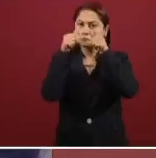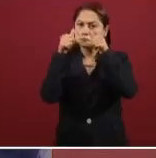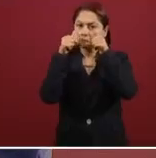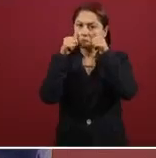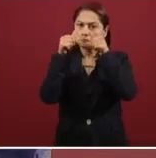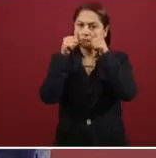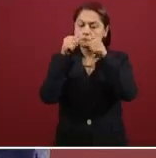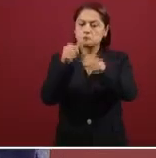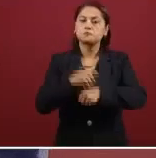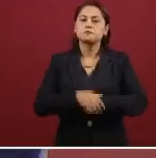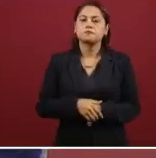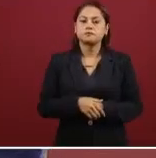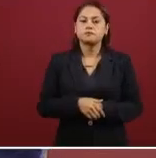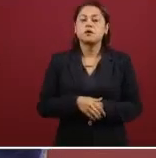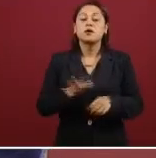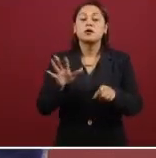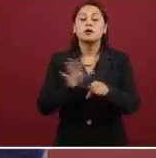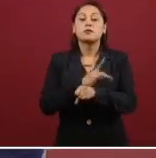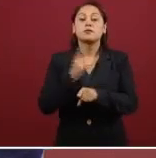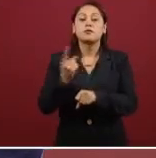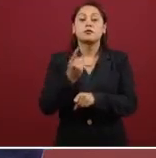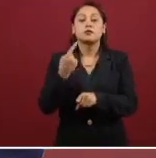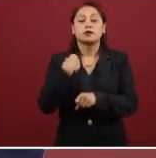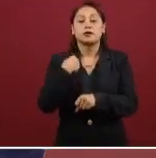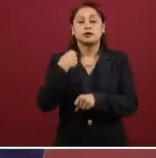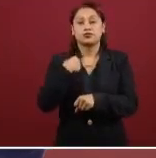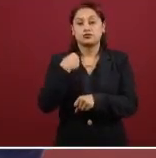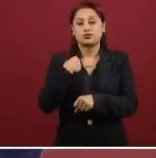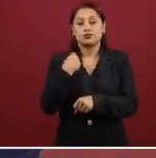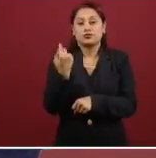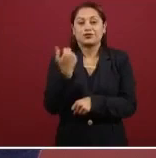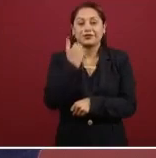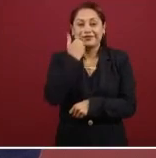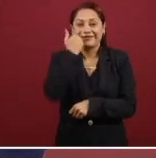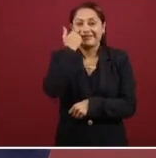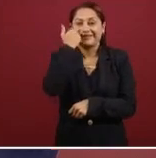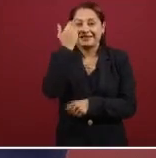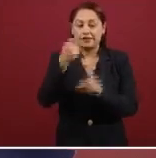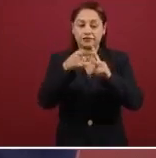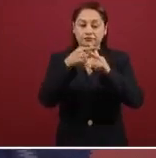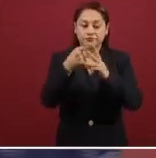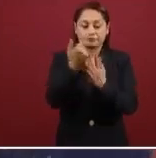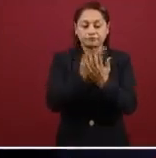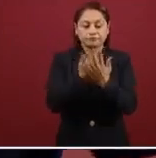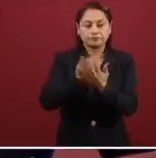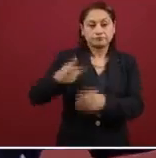para tener finanzas públicas sanas. Entonces,